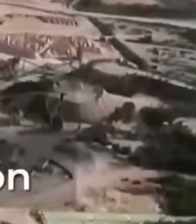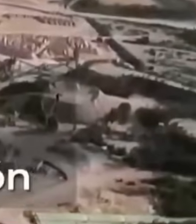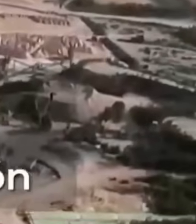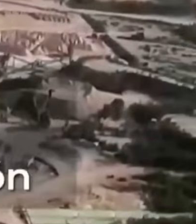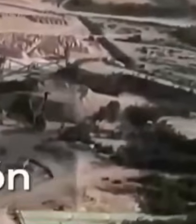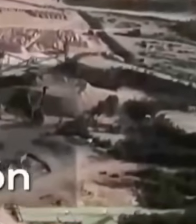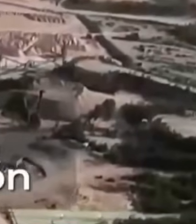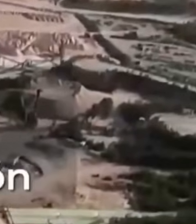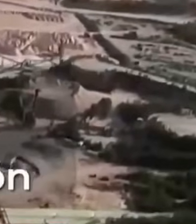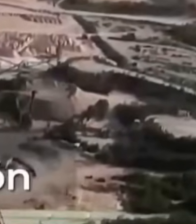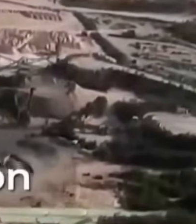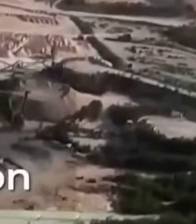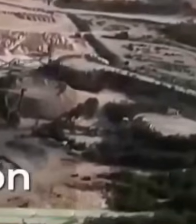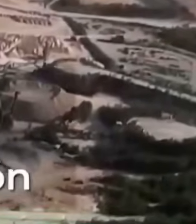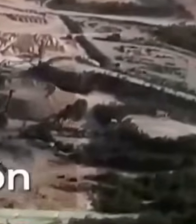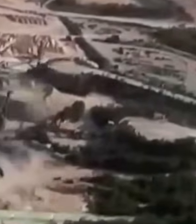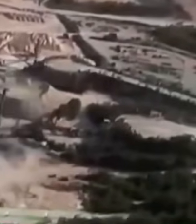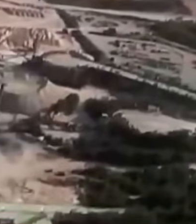nuestro país.